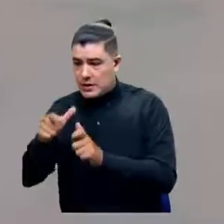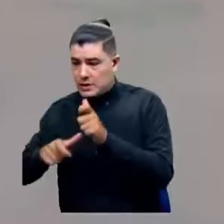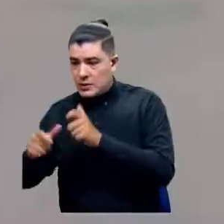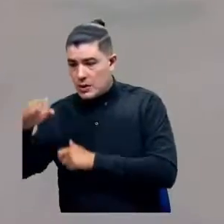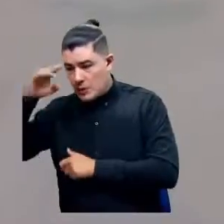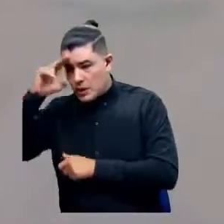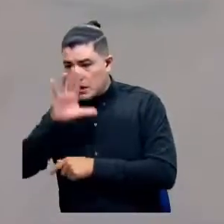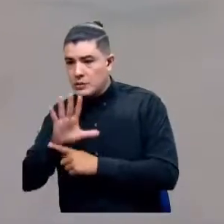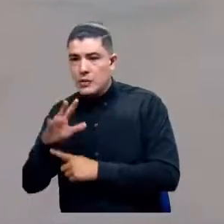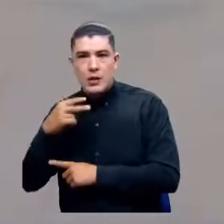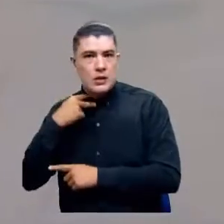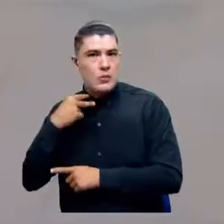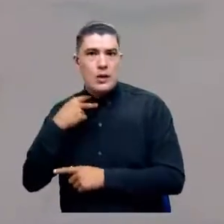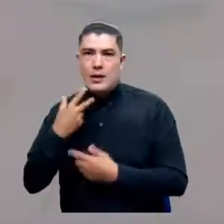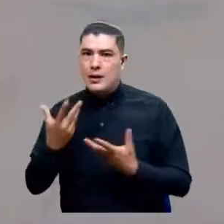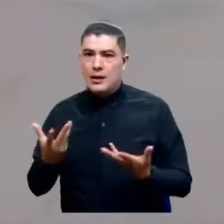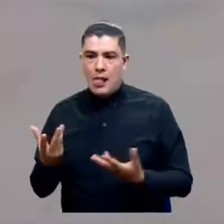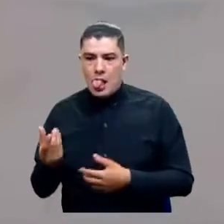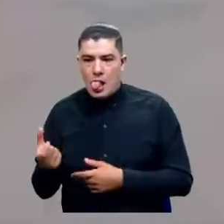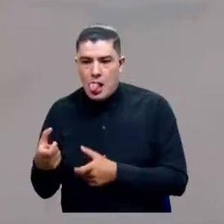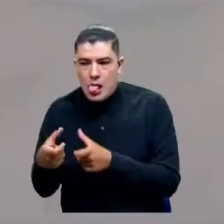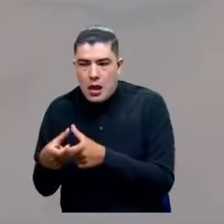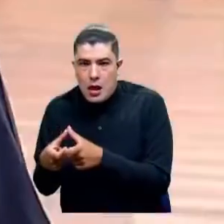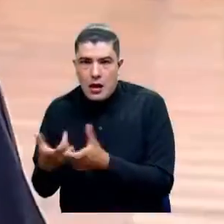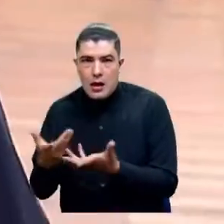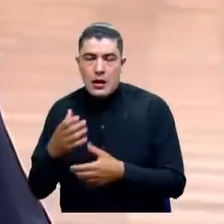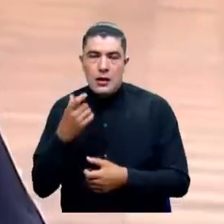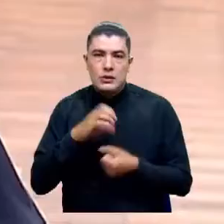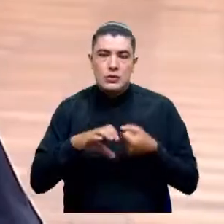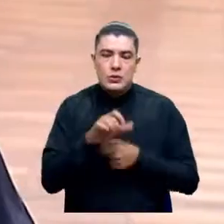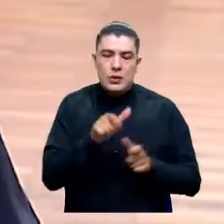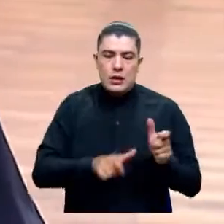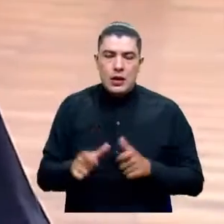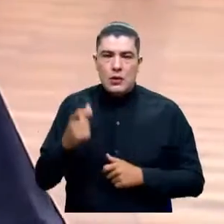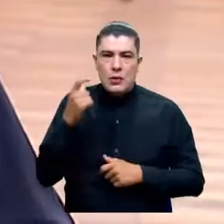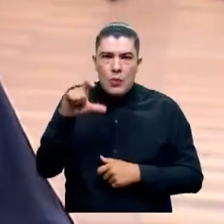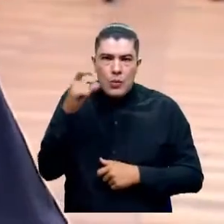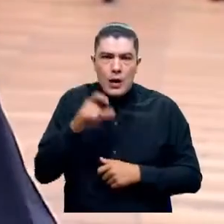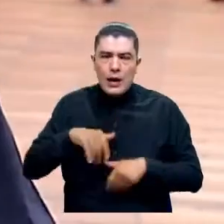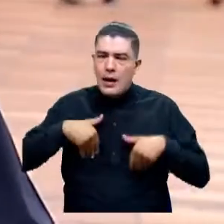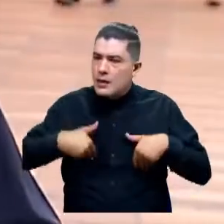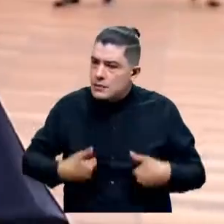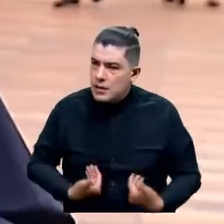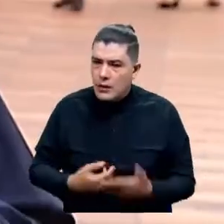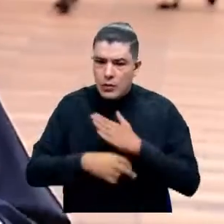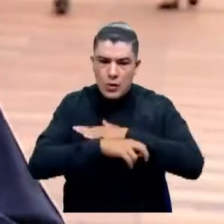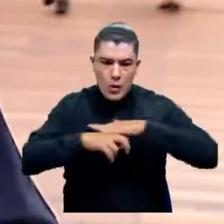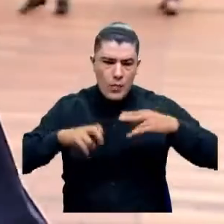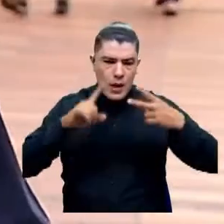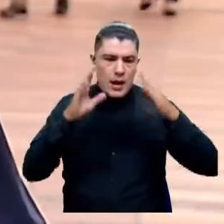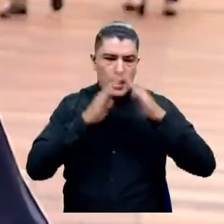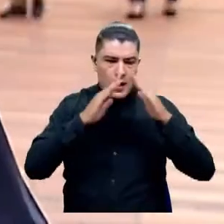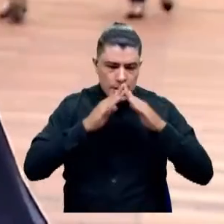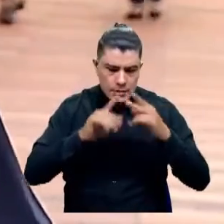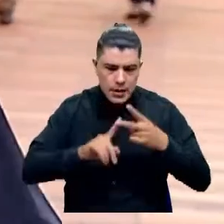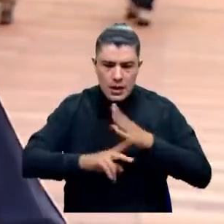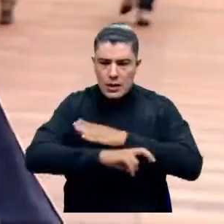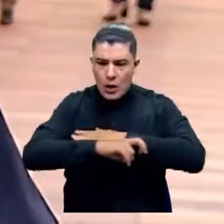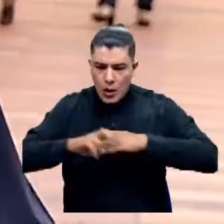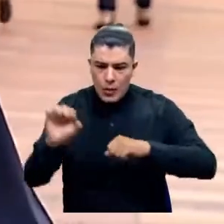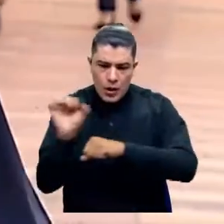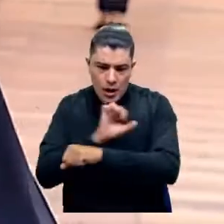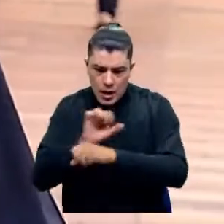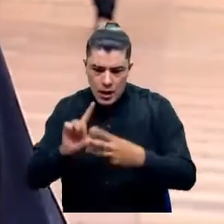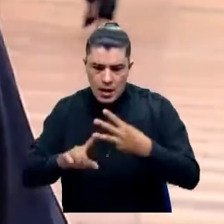tema. Porque los cucuteños estamos cansados, estamos mamados de los hurtos en vivienda, a automóviles,